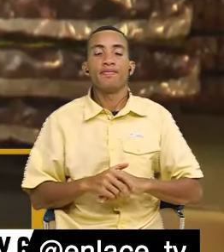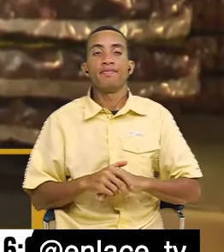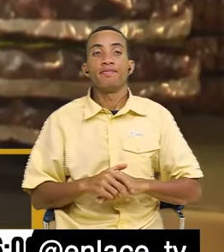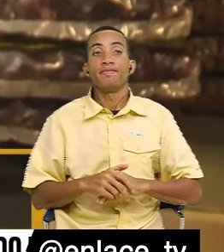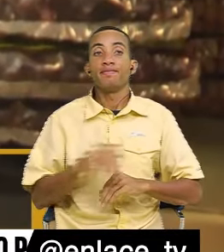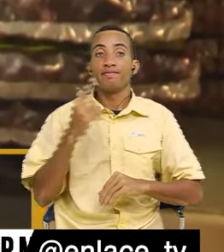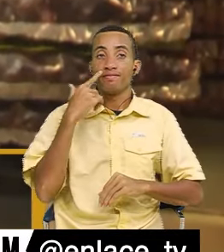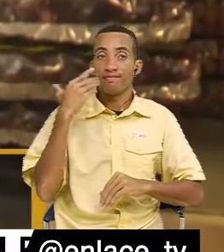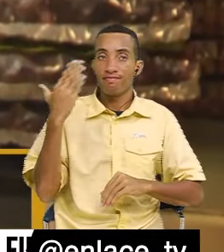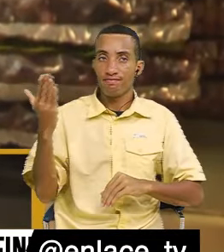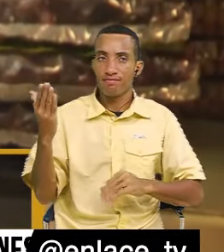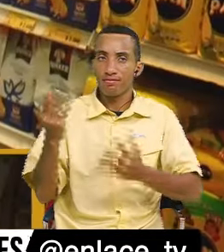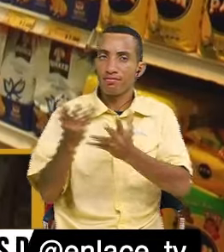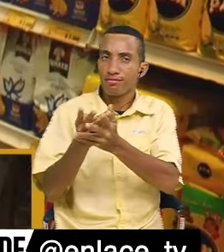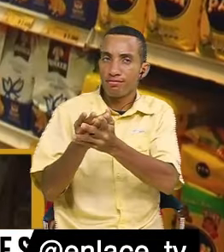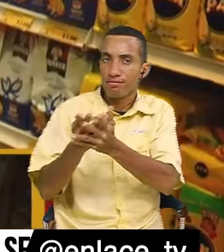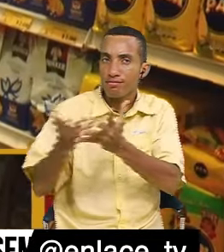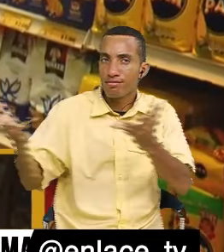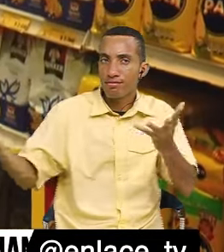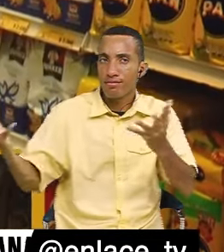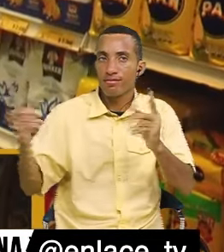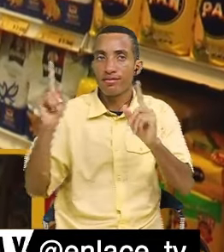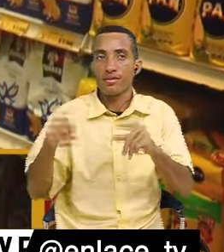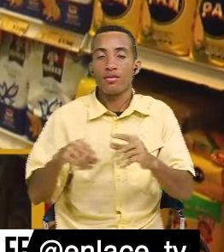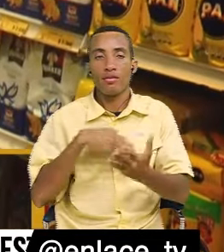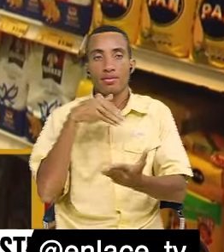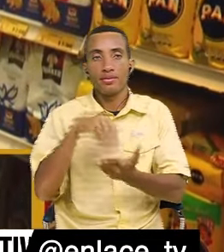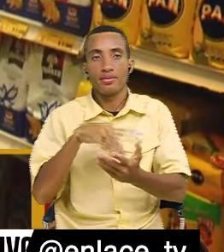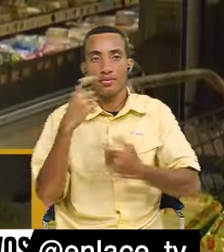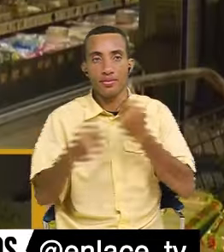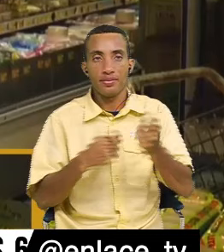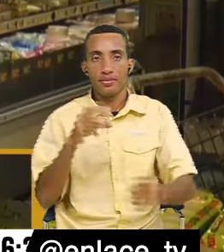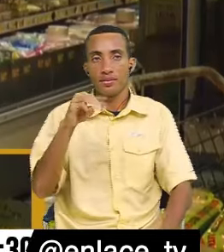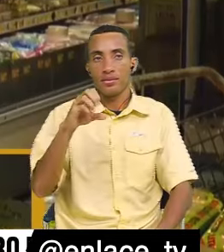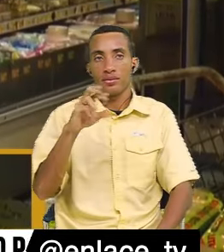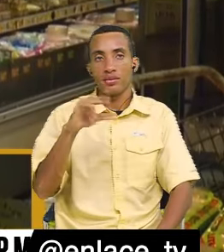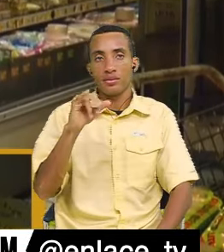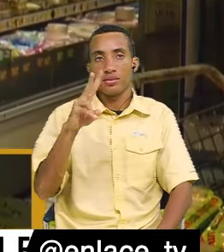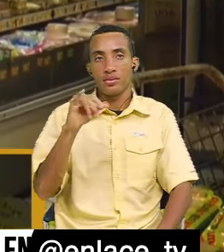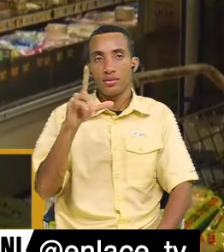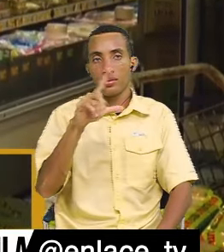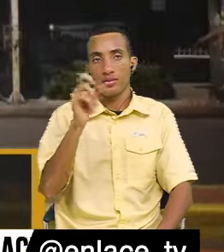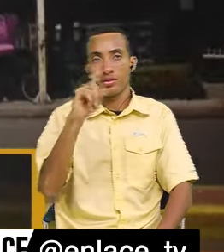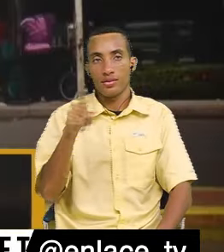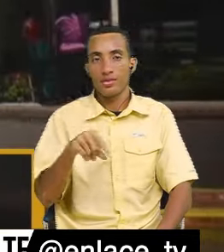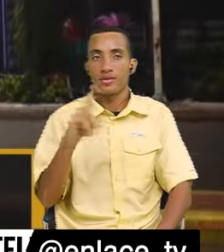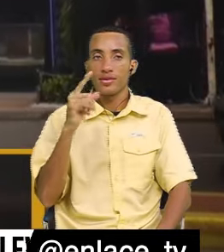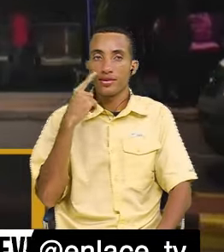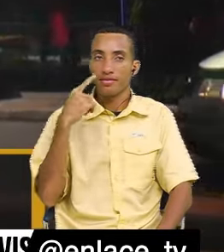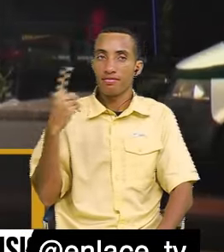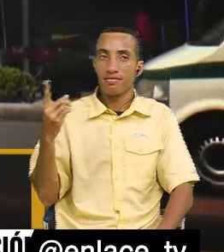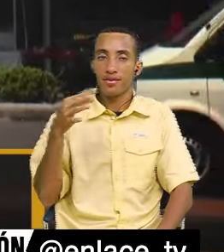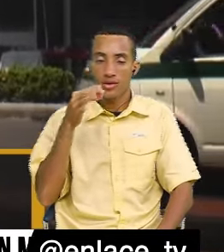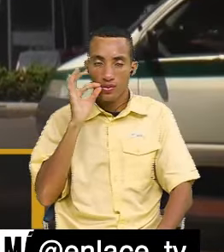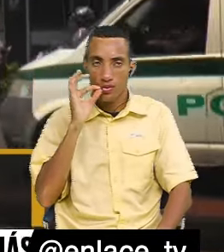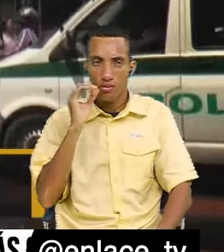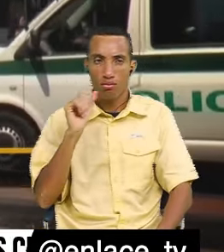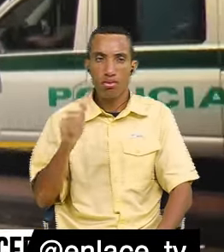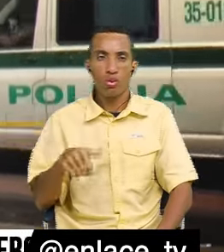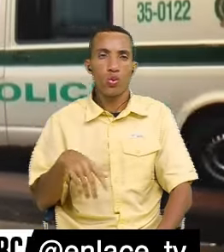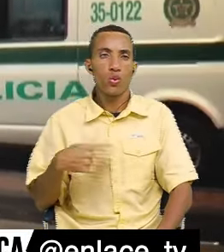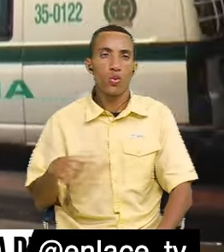gran variedad de productos, en Maravillas Centro Comercial disfrute de las delicias y la comodidad que brinda la sección de cafetería.